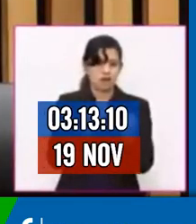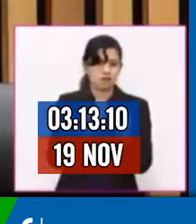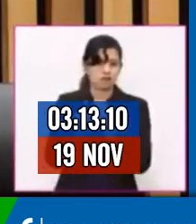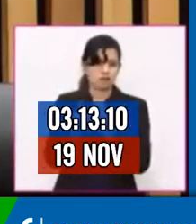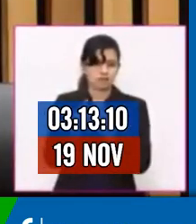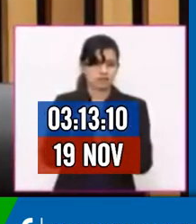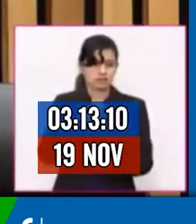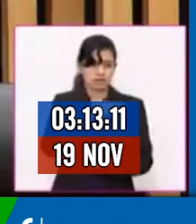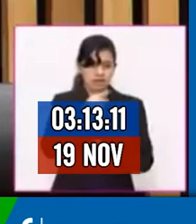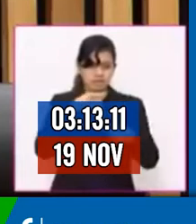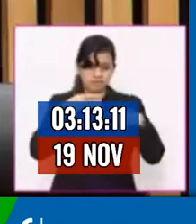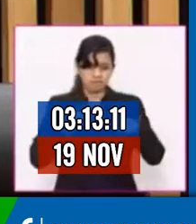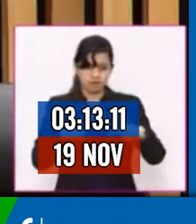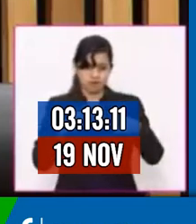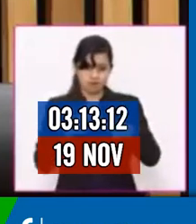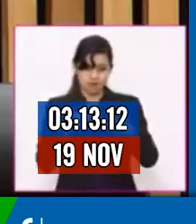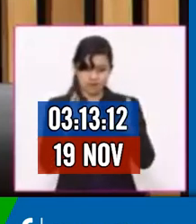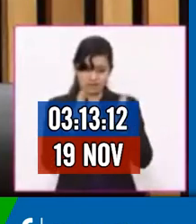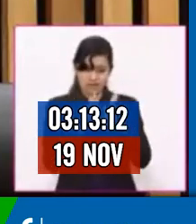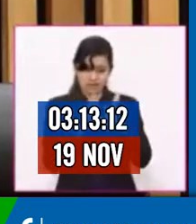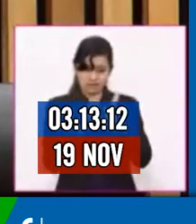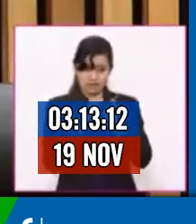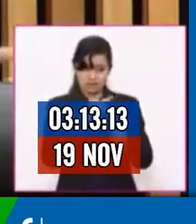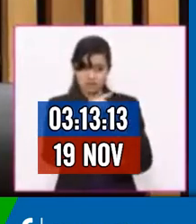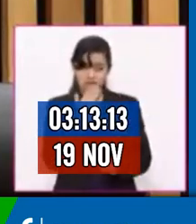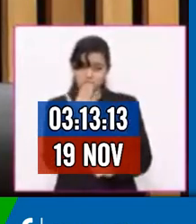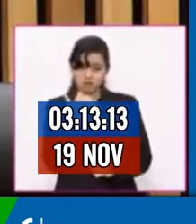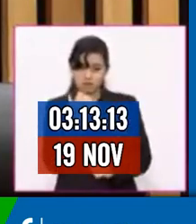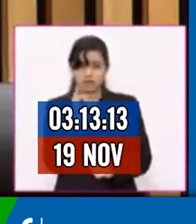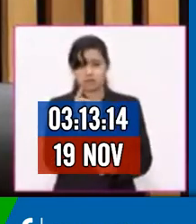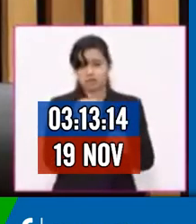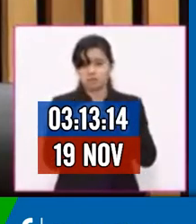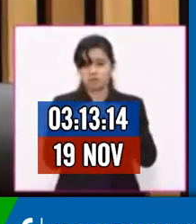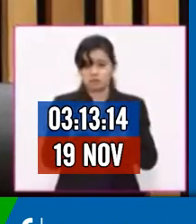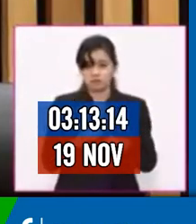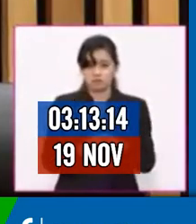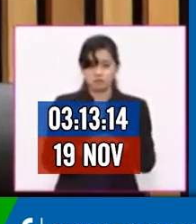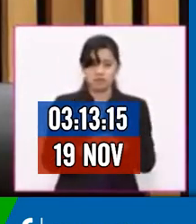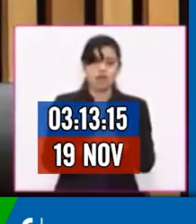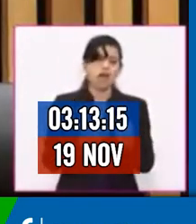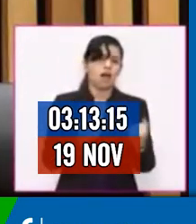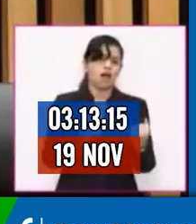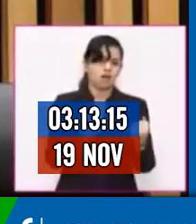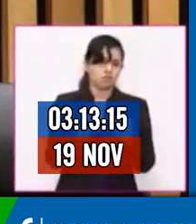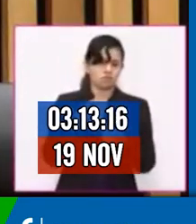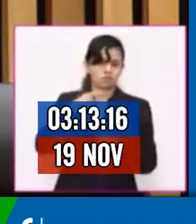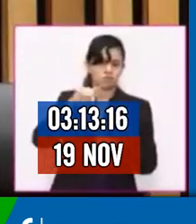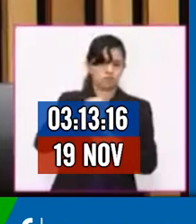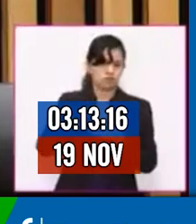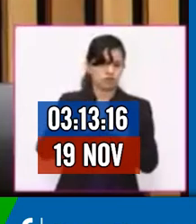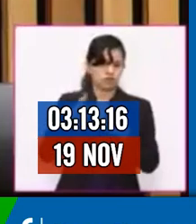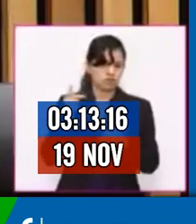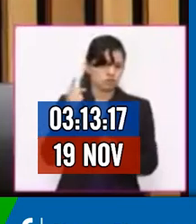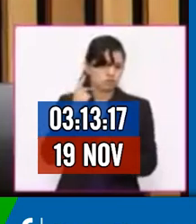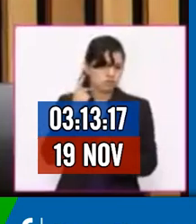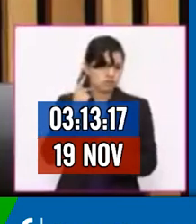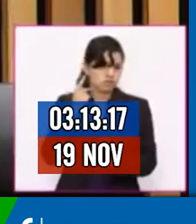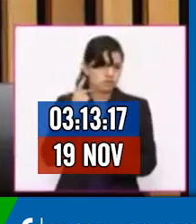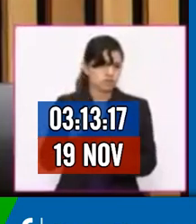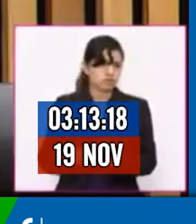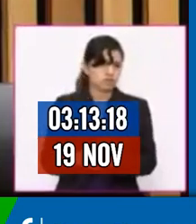credencial vigente, incluso algunos que han sido suspendidos de sus derechos políticos,